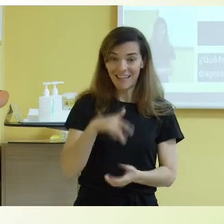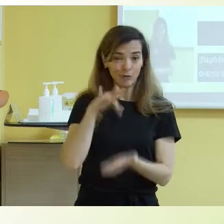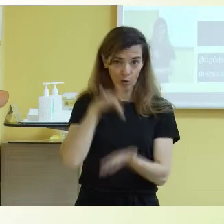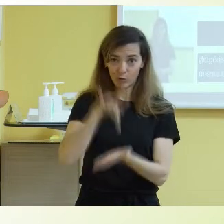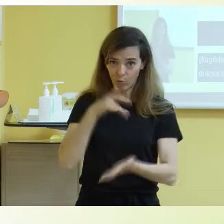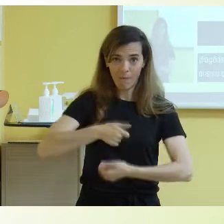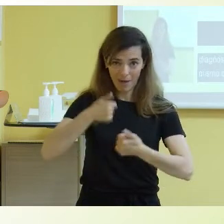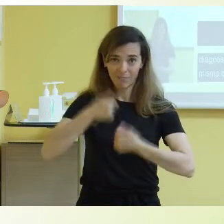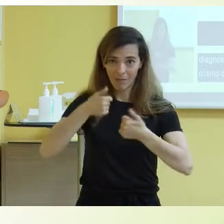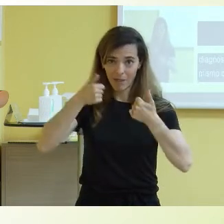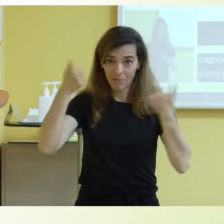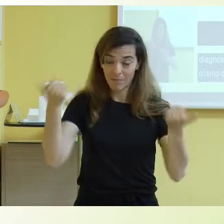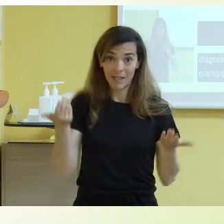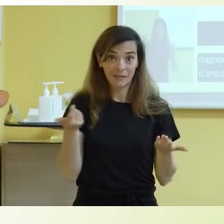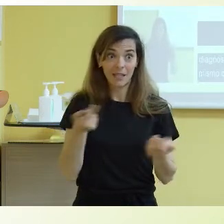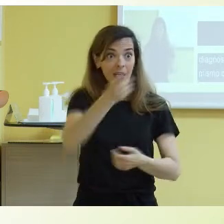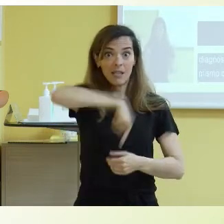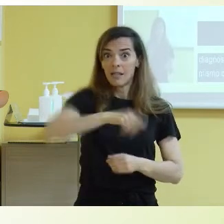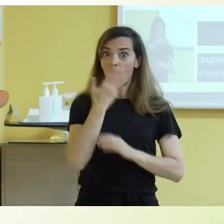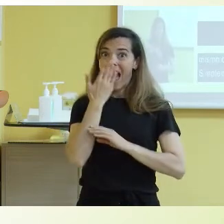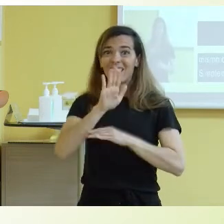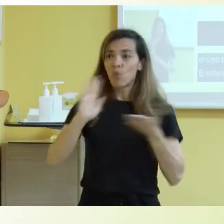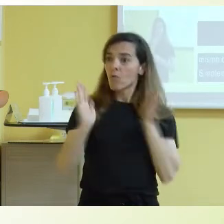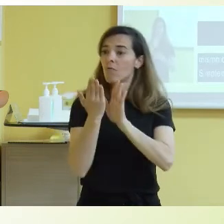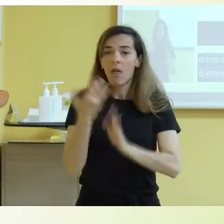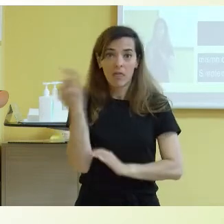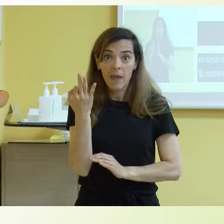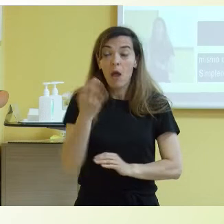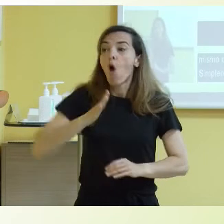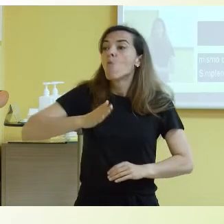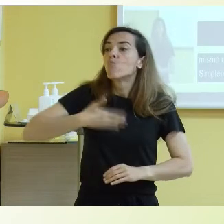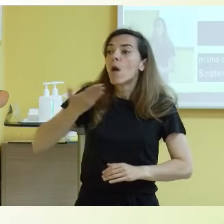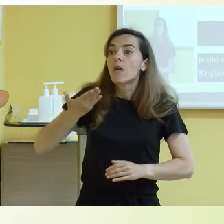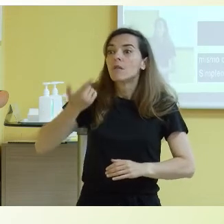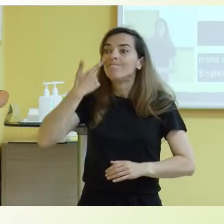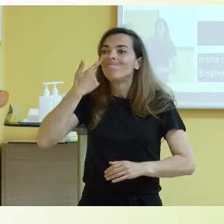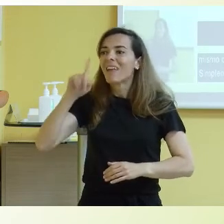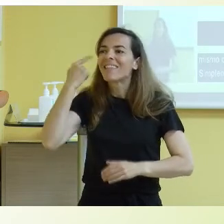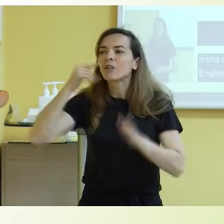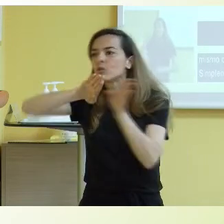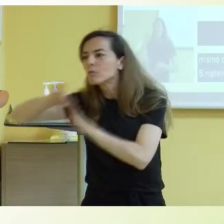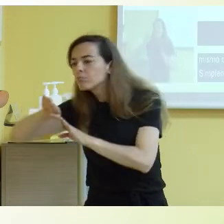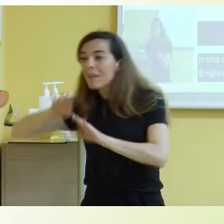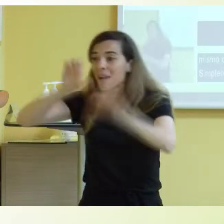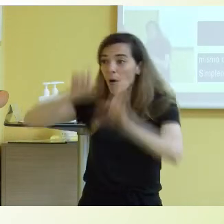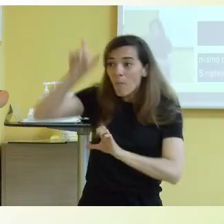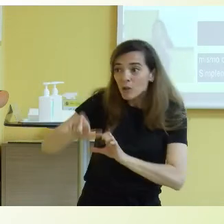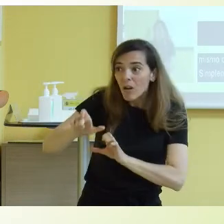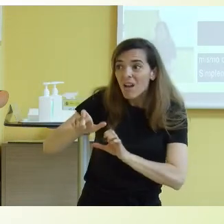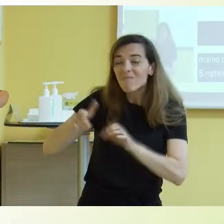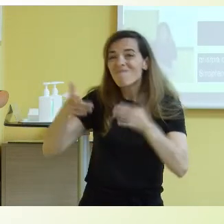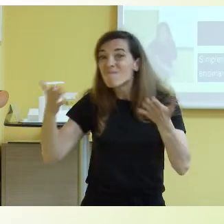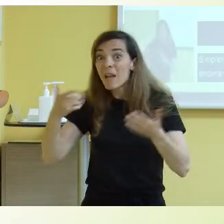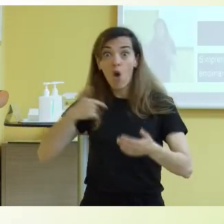más encima de la mesa y hay que tomar una actitud frente a eso. Puede ser evaluar a la persona olvidándonos del diagnóstico, pero todo mi discurso ha ido en el